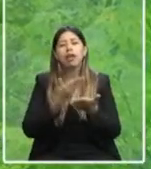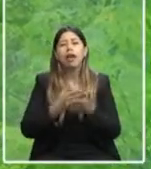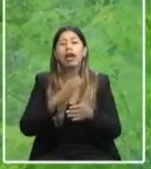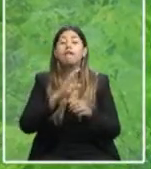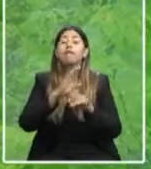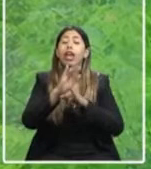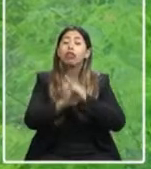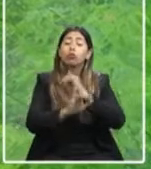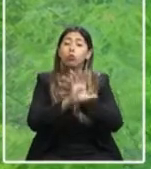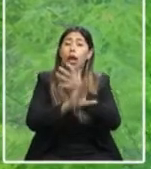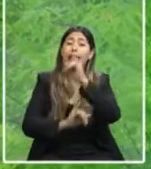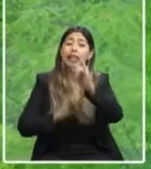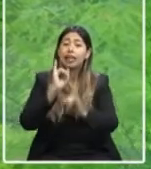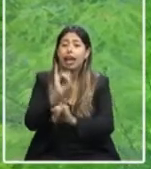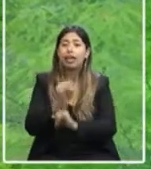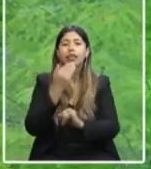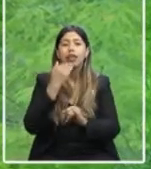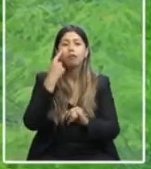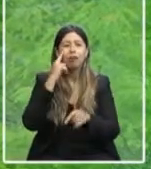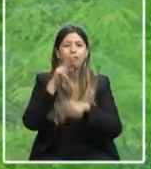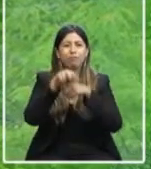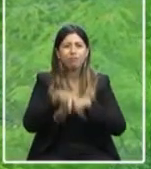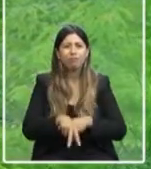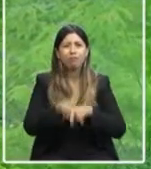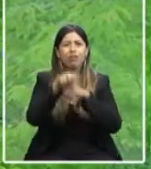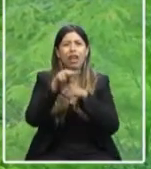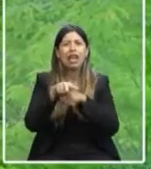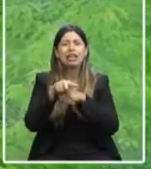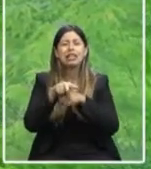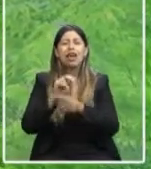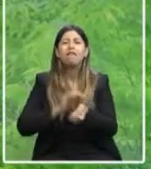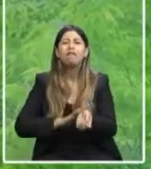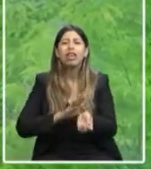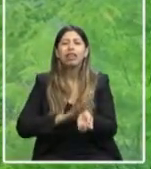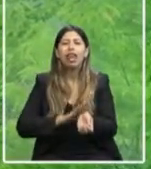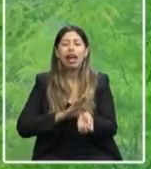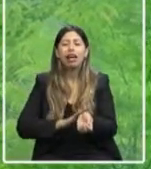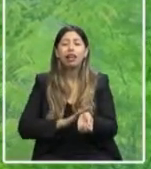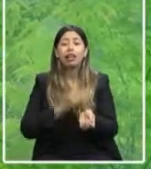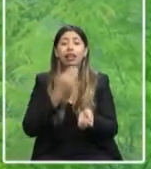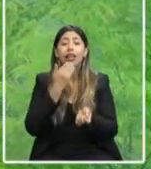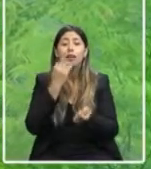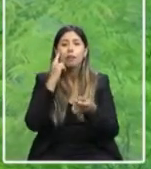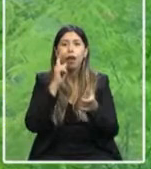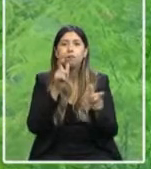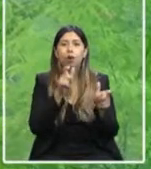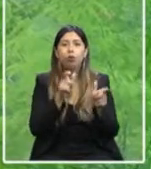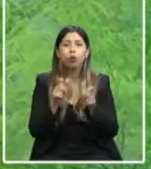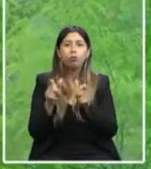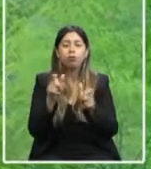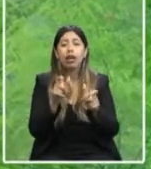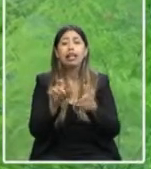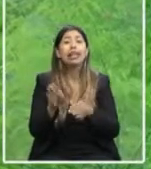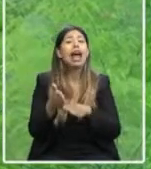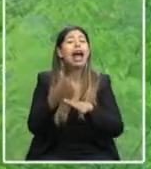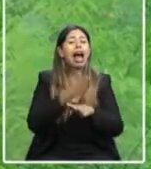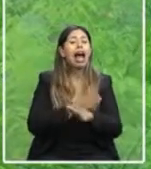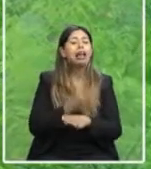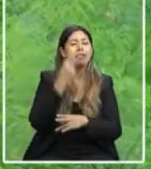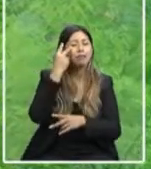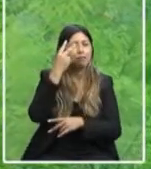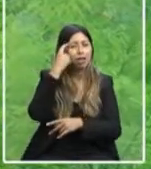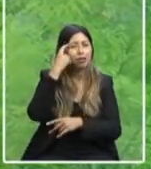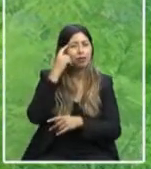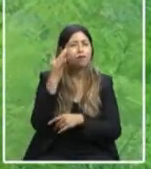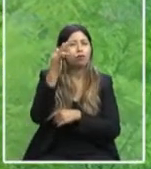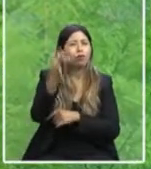capacidad de medir signos vitales, de monitorear y de predecir en función a modelos de lo que